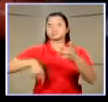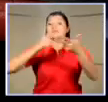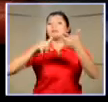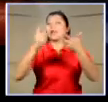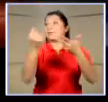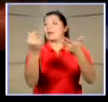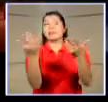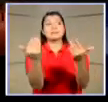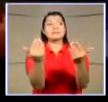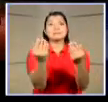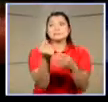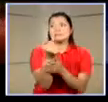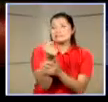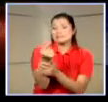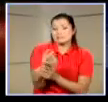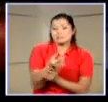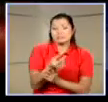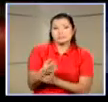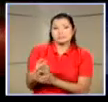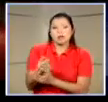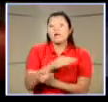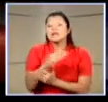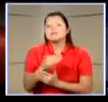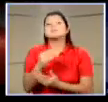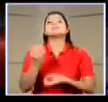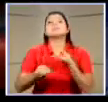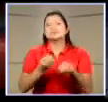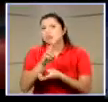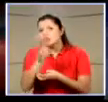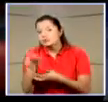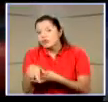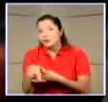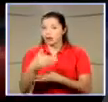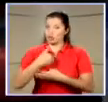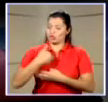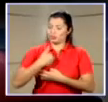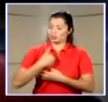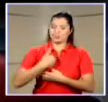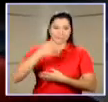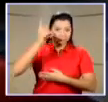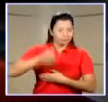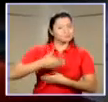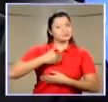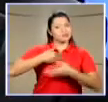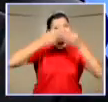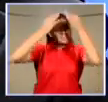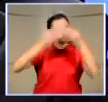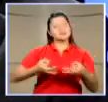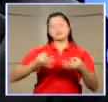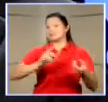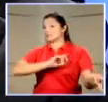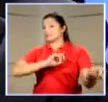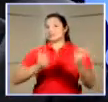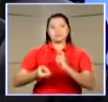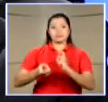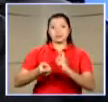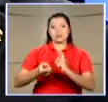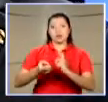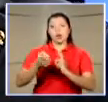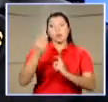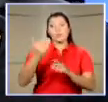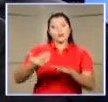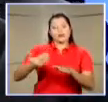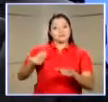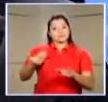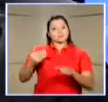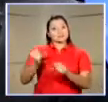plata no alcanzaba para nada y donde nos vimos forzados a tomar medidas muy drásticas de corrección porque no se habían hecho las medidas a